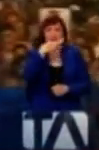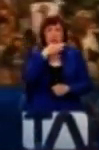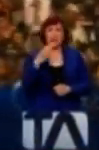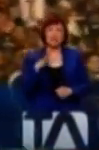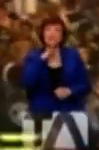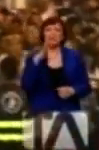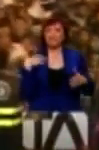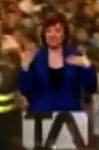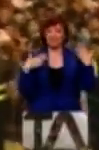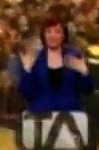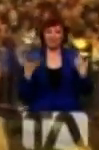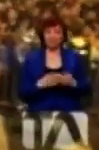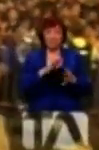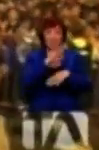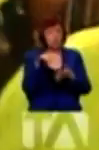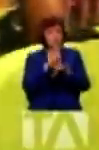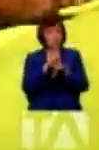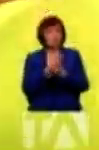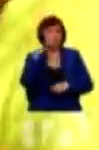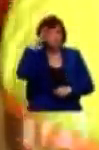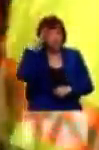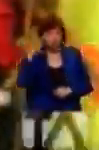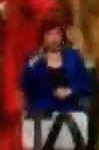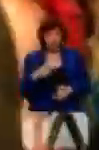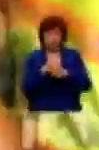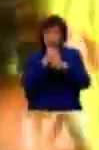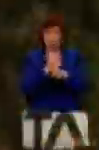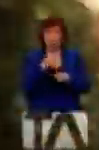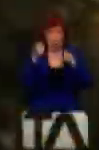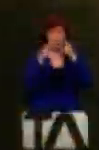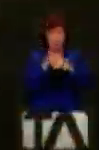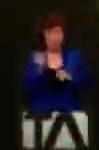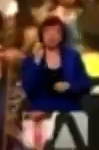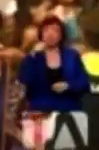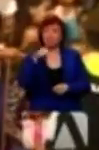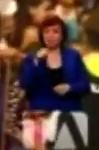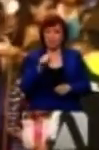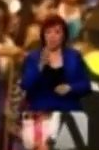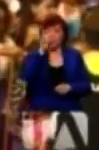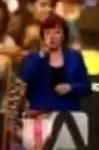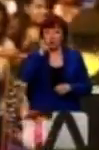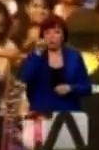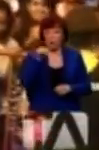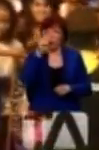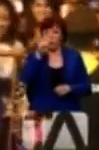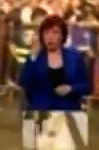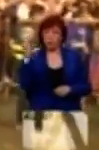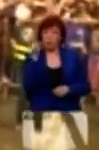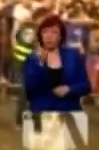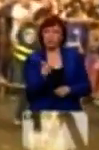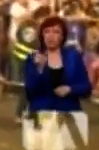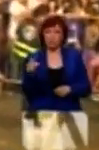nada. Para la tranquilidad de todos, la Policía Nacional dará seguridad en los espacios públicos con 7.400